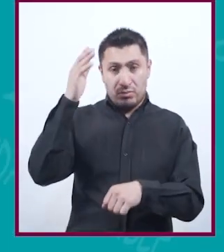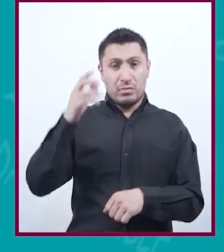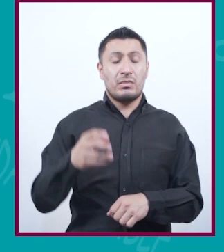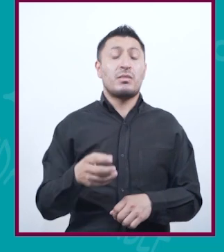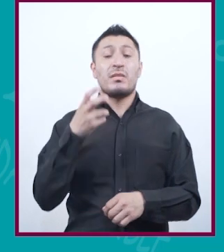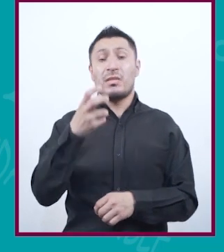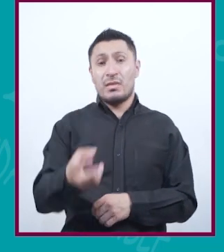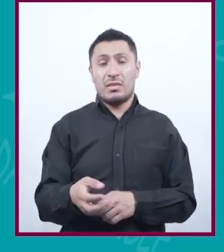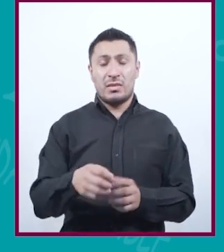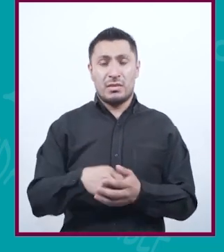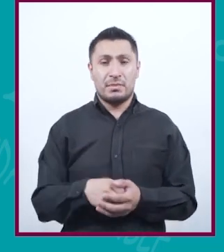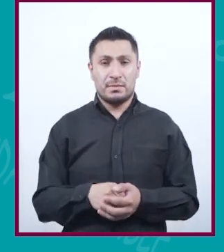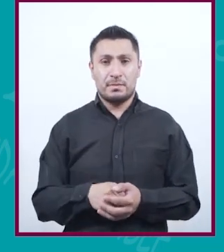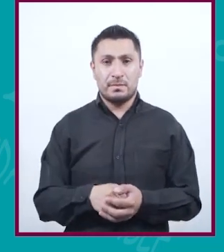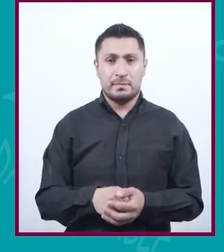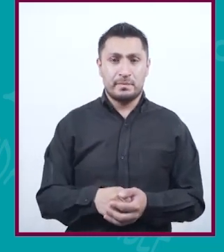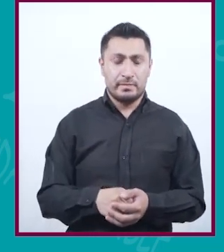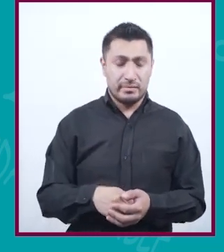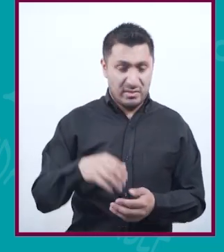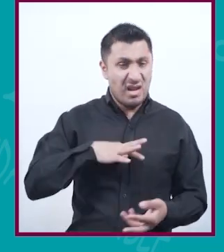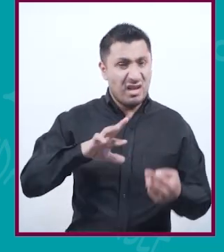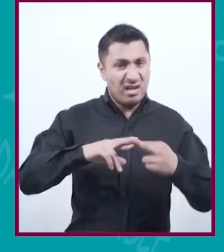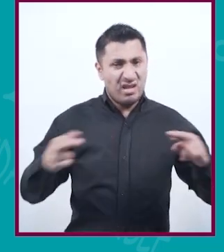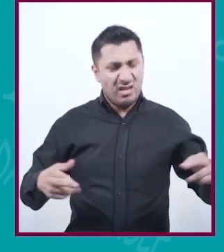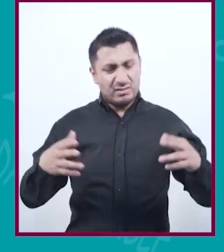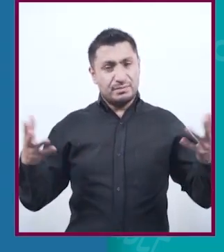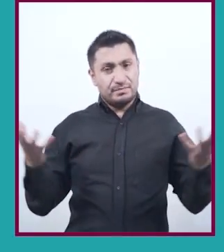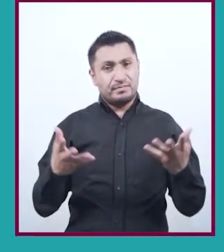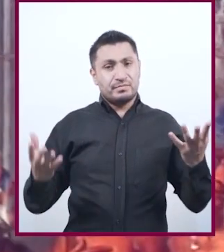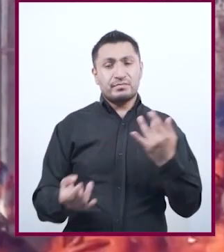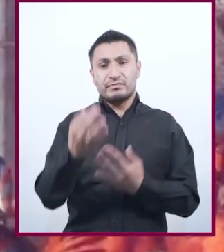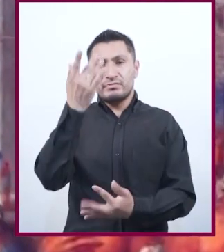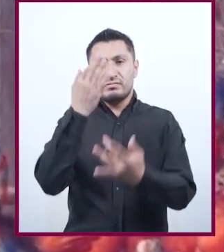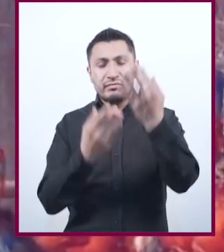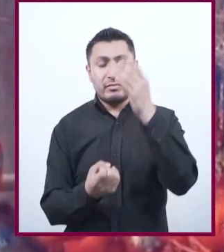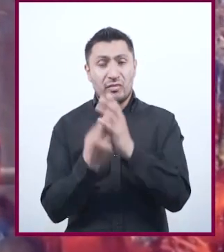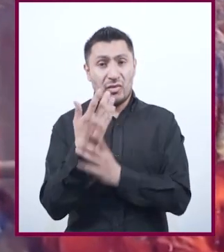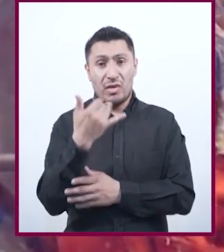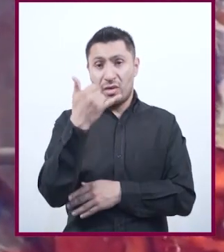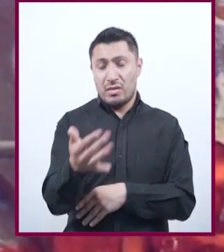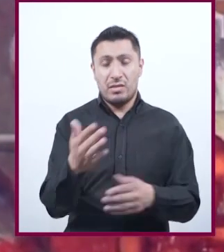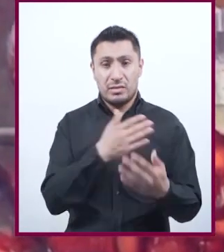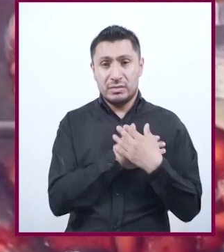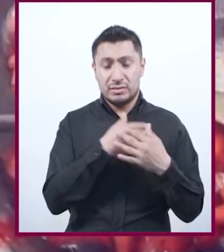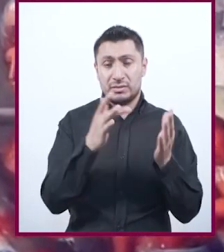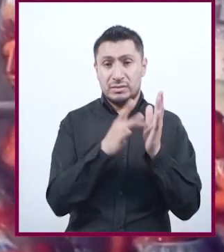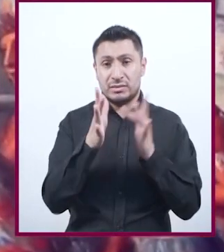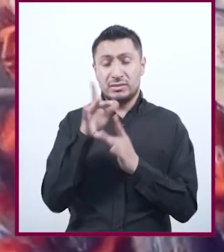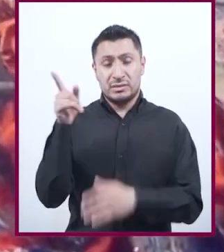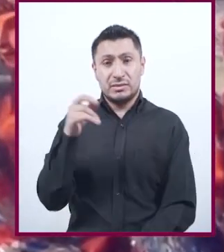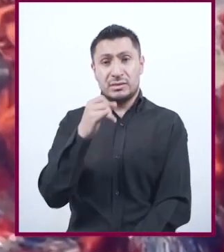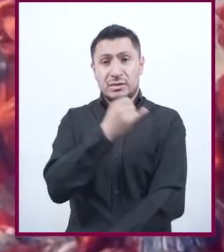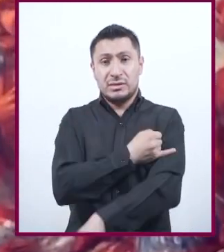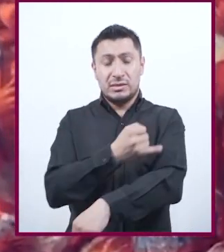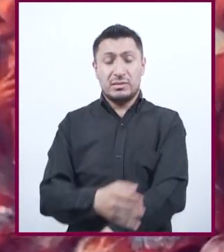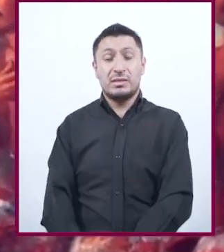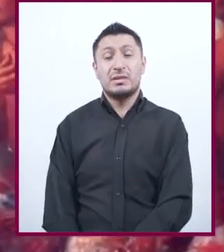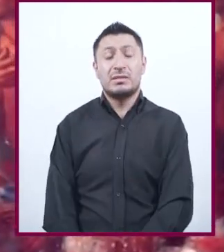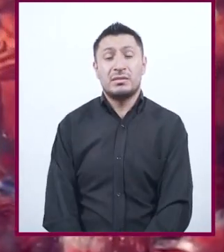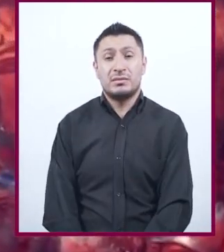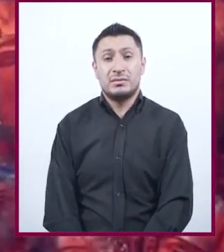entre la celebración del Fuego Nuevo y la Pasión de Cristo en Iztapalapa? El hecho de que los españoles, los